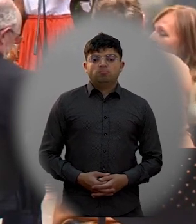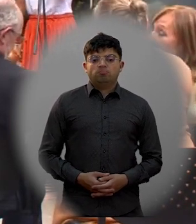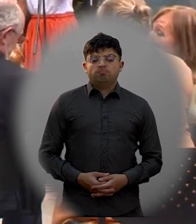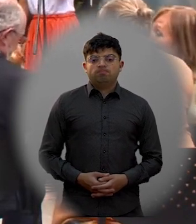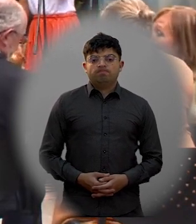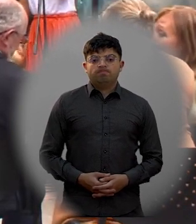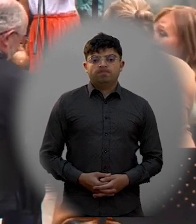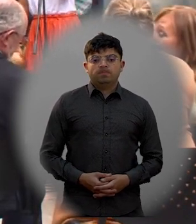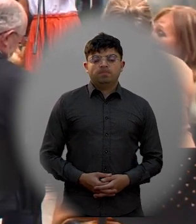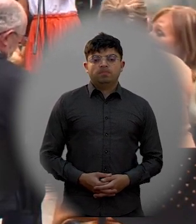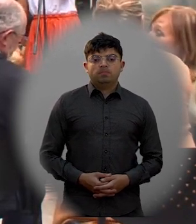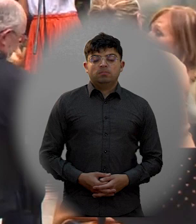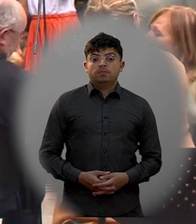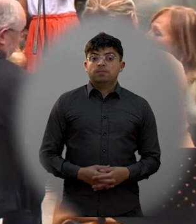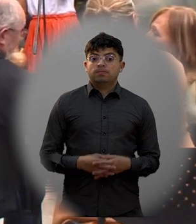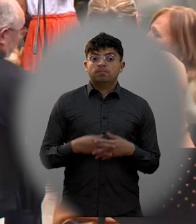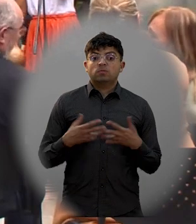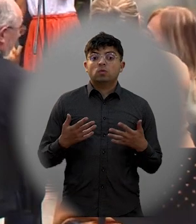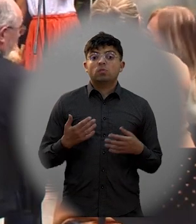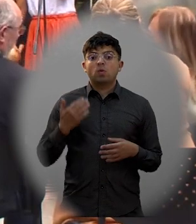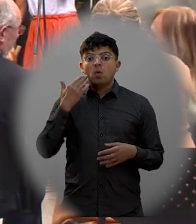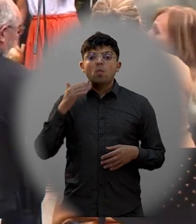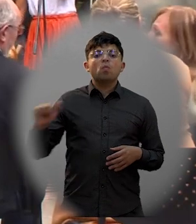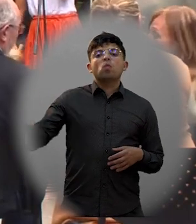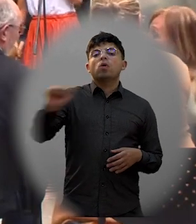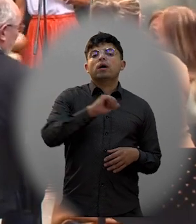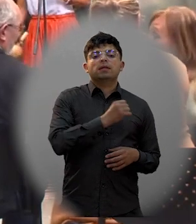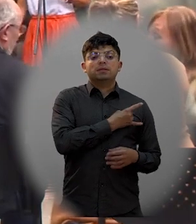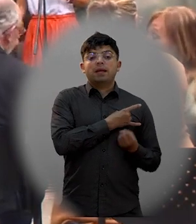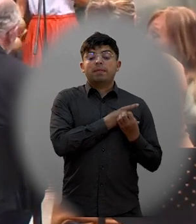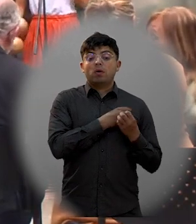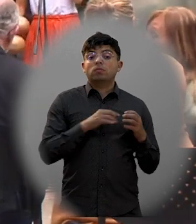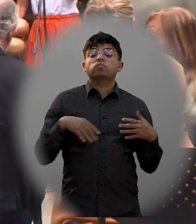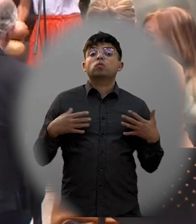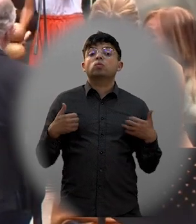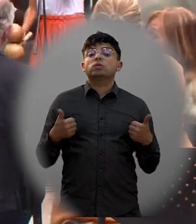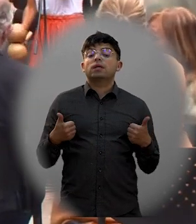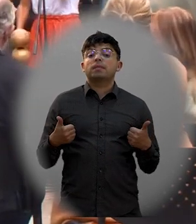Bueno, ¿cómo están las mujeres de la pedagógica?